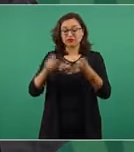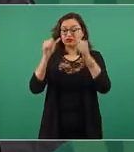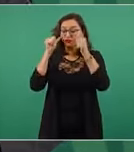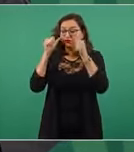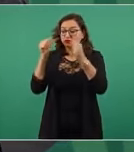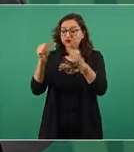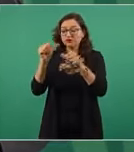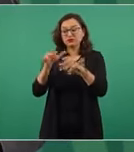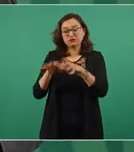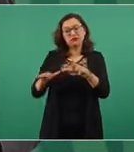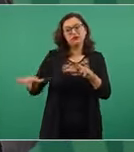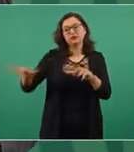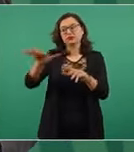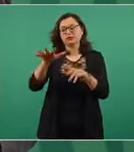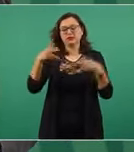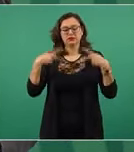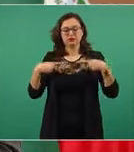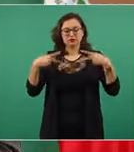gente pobre.